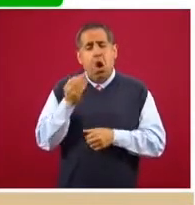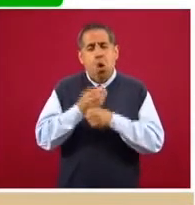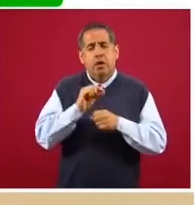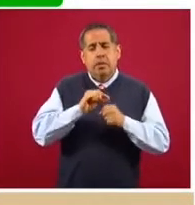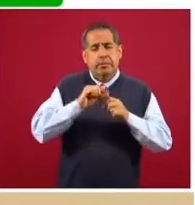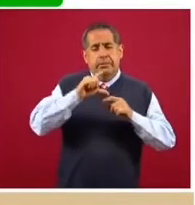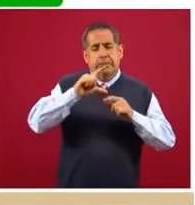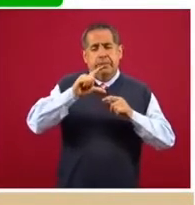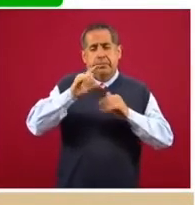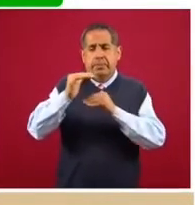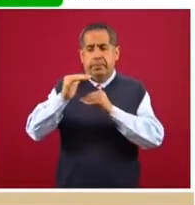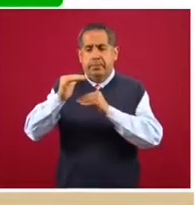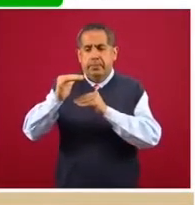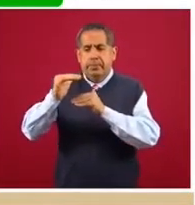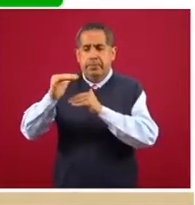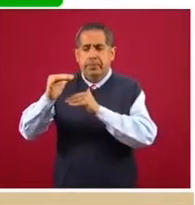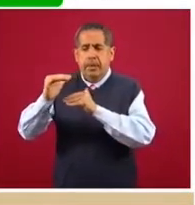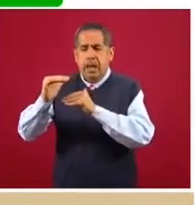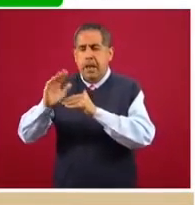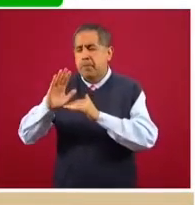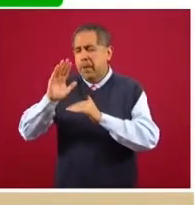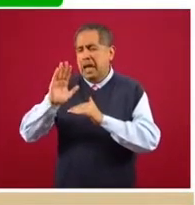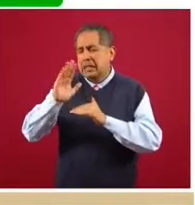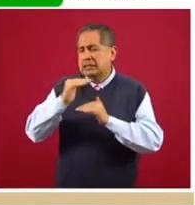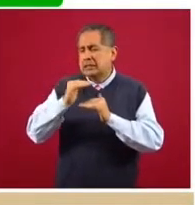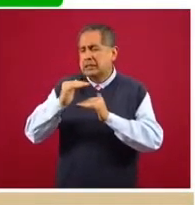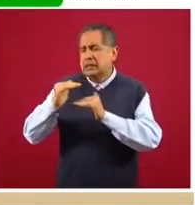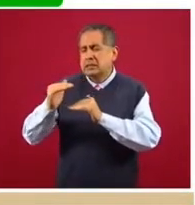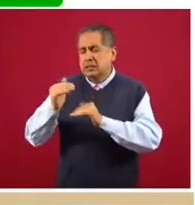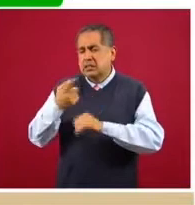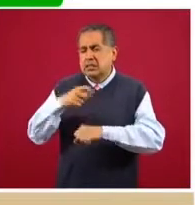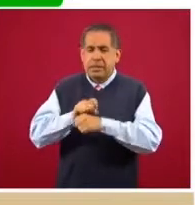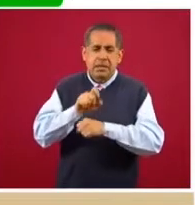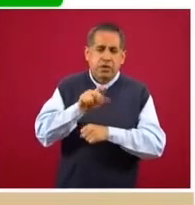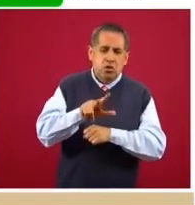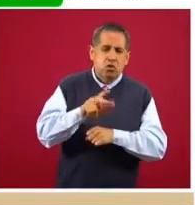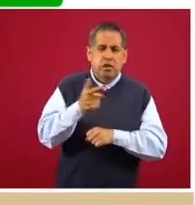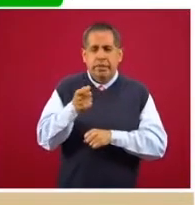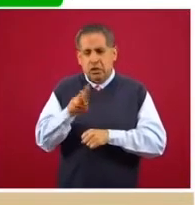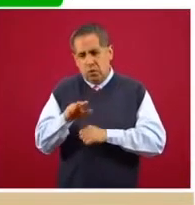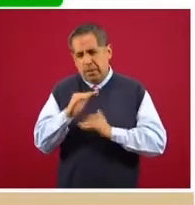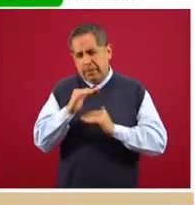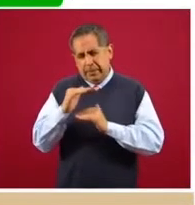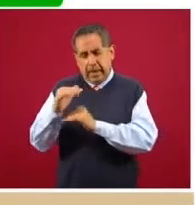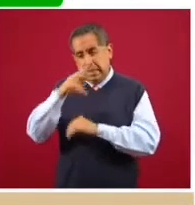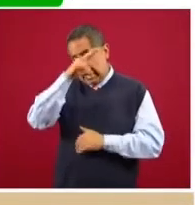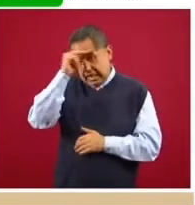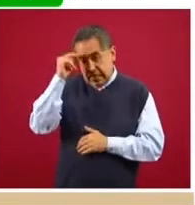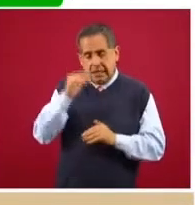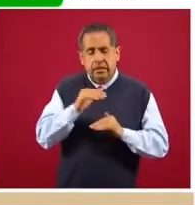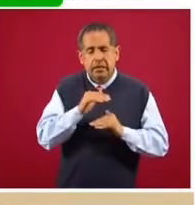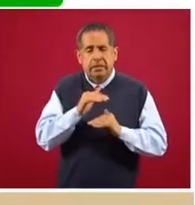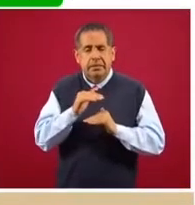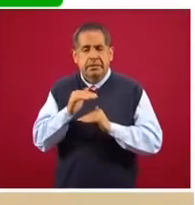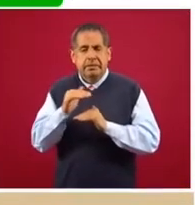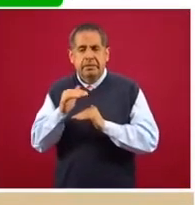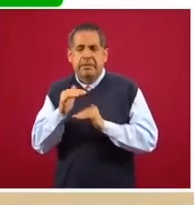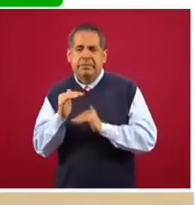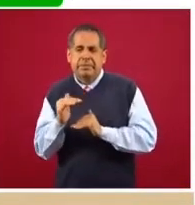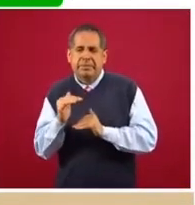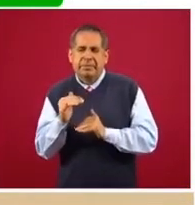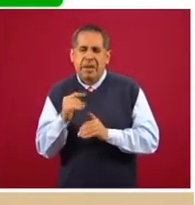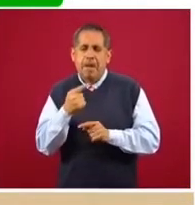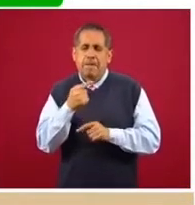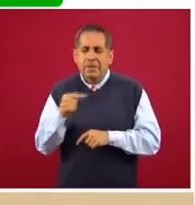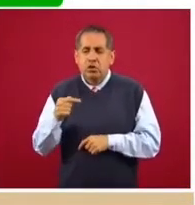meseta o lo que podría significar un primer pico entre la semana 28 y 29 para Nayarit, inclusive con una disminución de